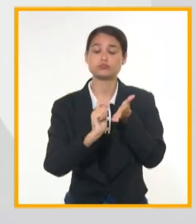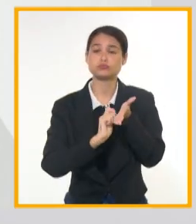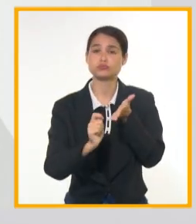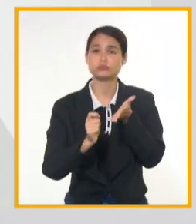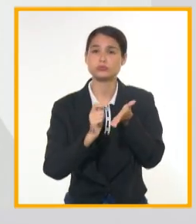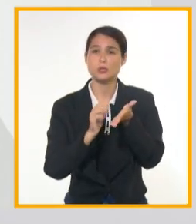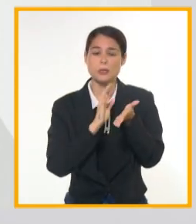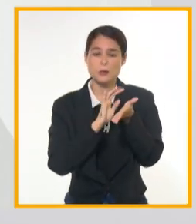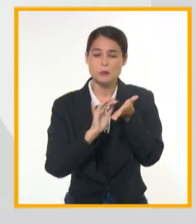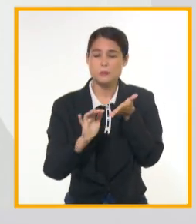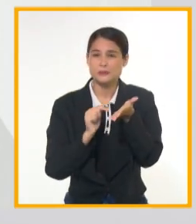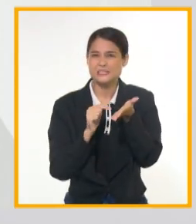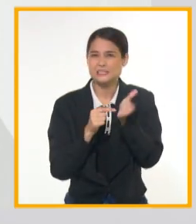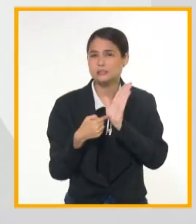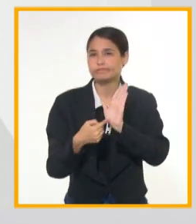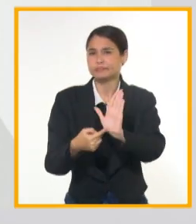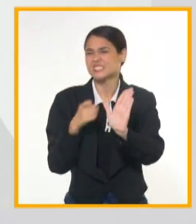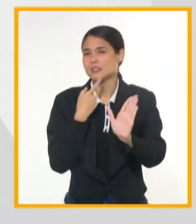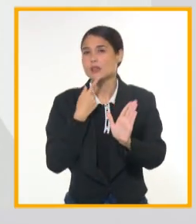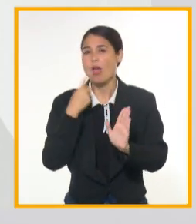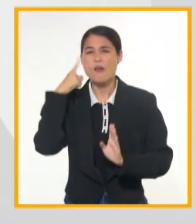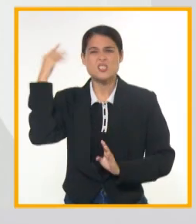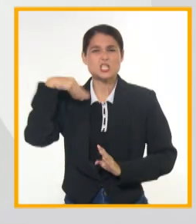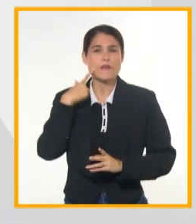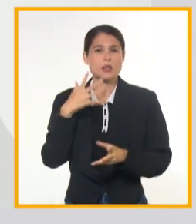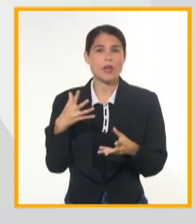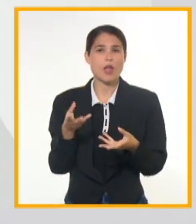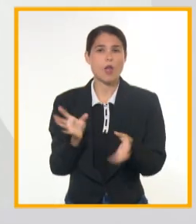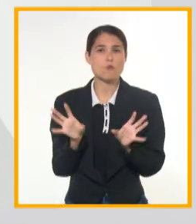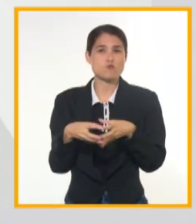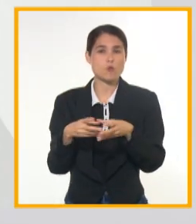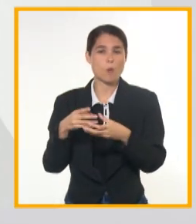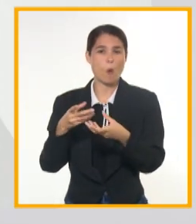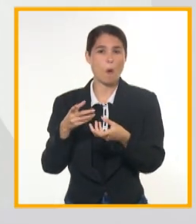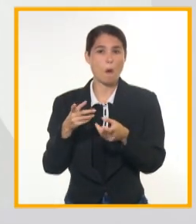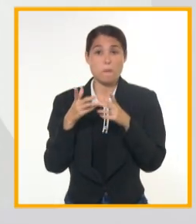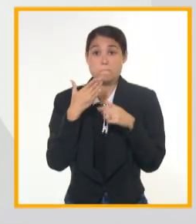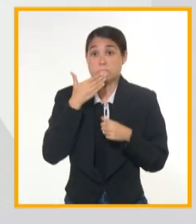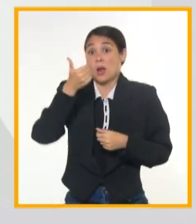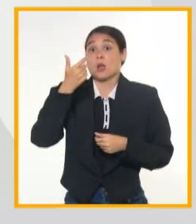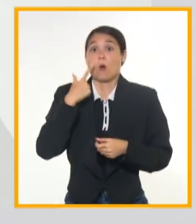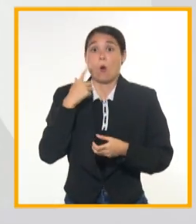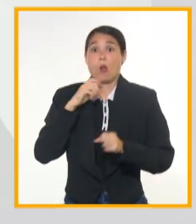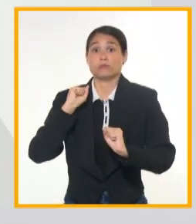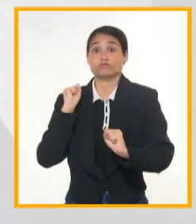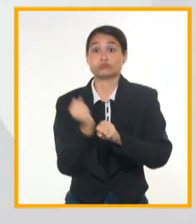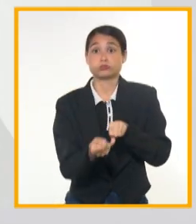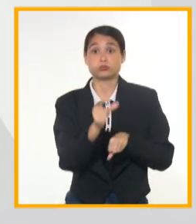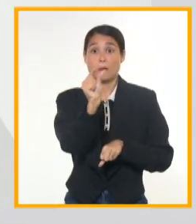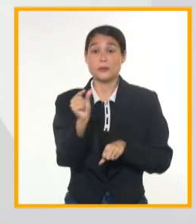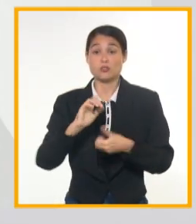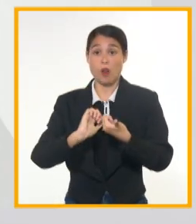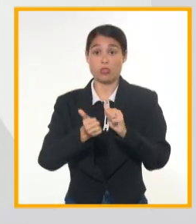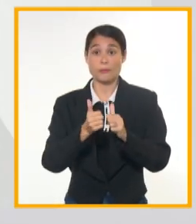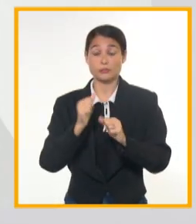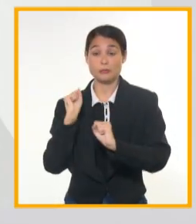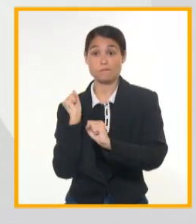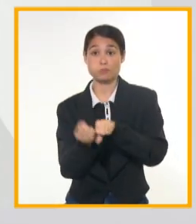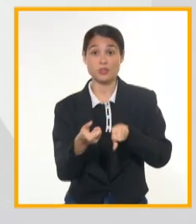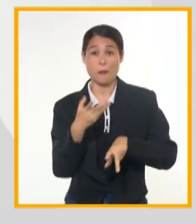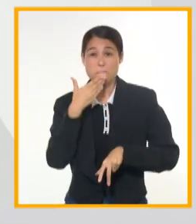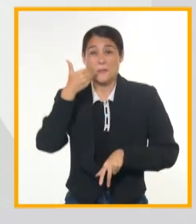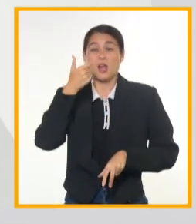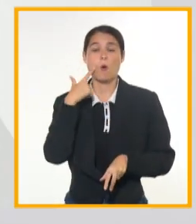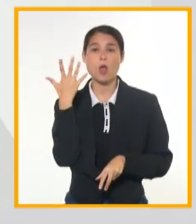que algunos de nuestros mejores jugadores de béisbol son de Cuba. En estos momentos, Cuba es el tercer país de todo